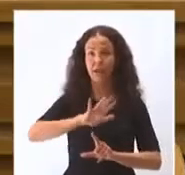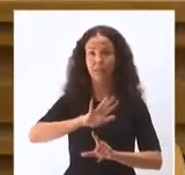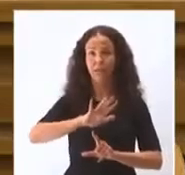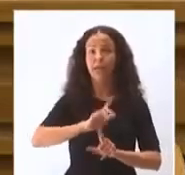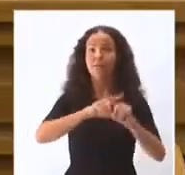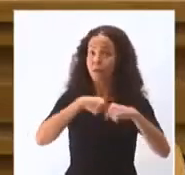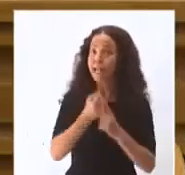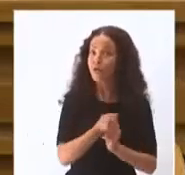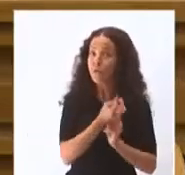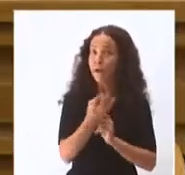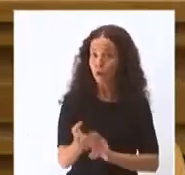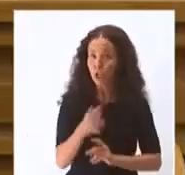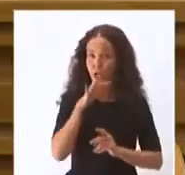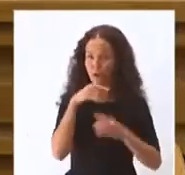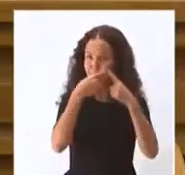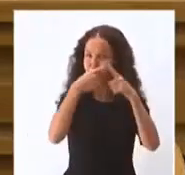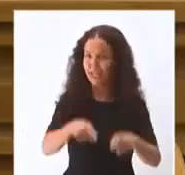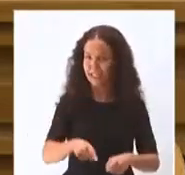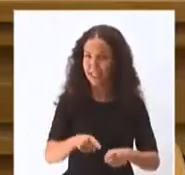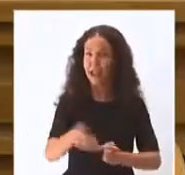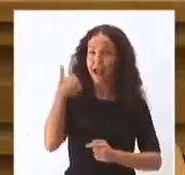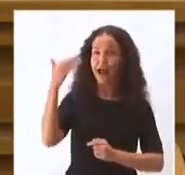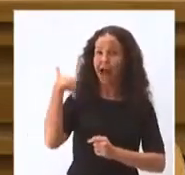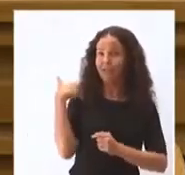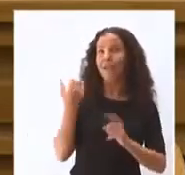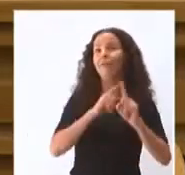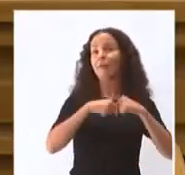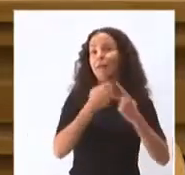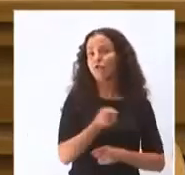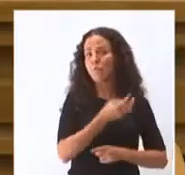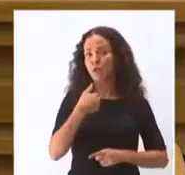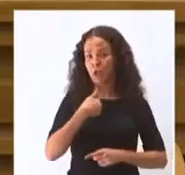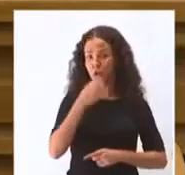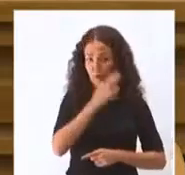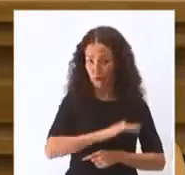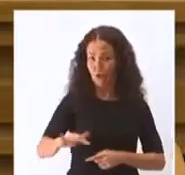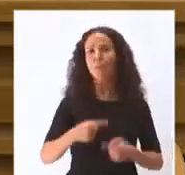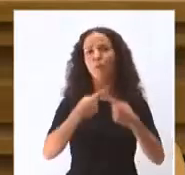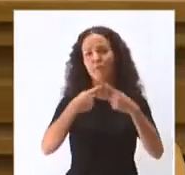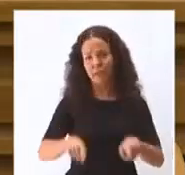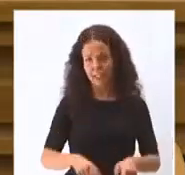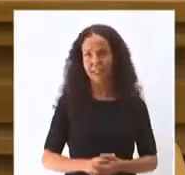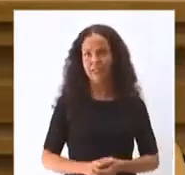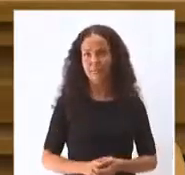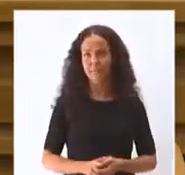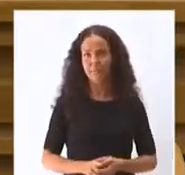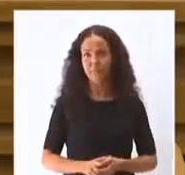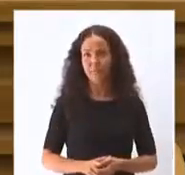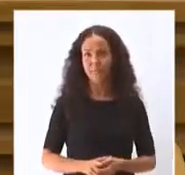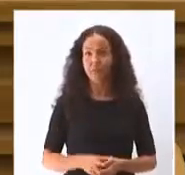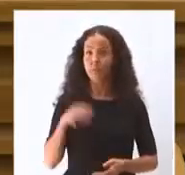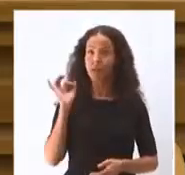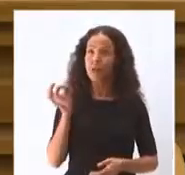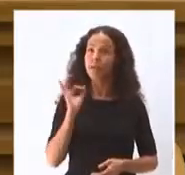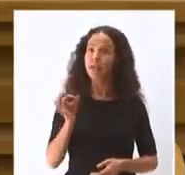numerosas que no tienen nada que ver con las que se entendían familias numerosas cuando yo era niño evidentemente no tiene nada que ver y lo cierto es